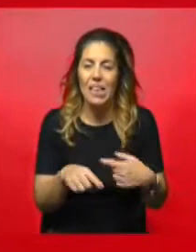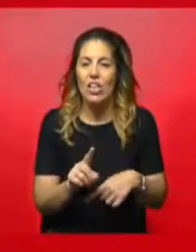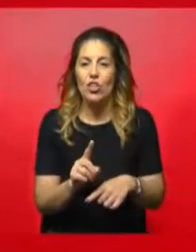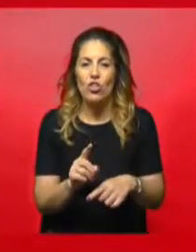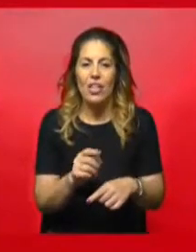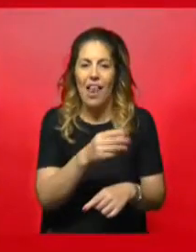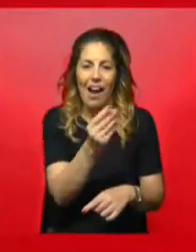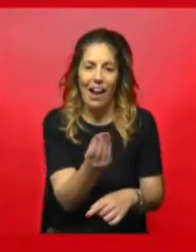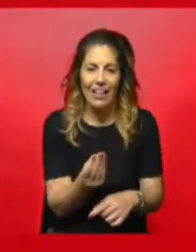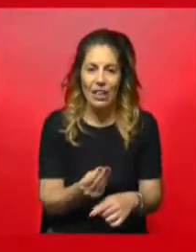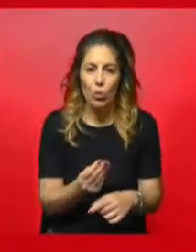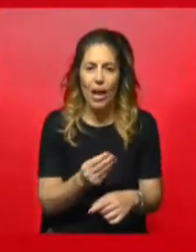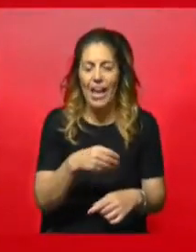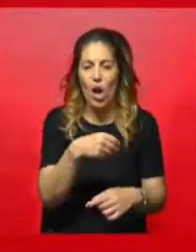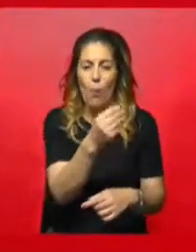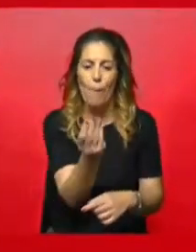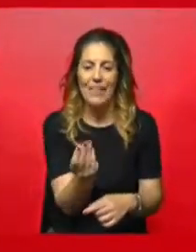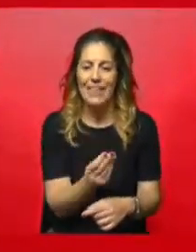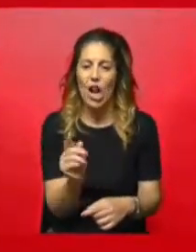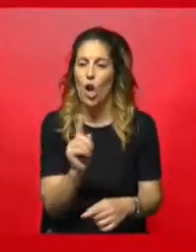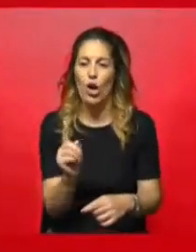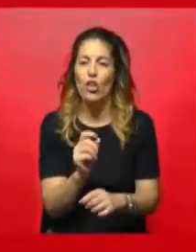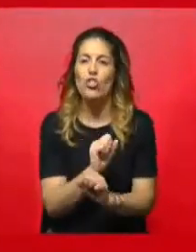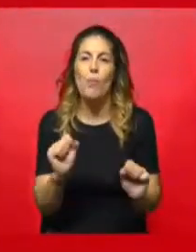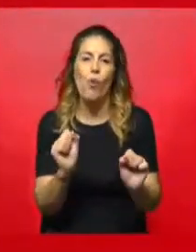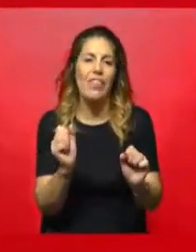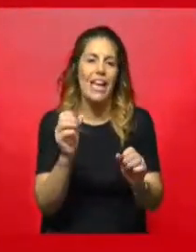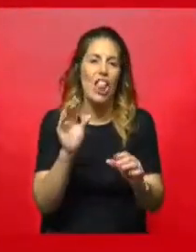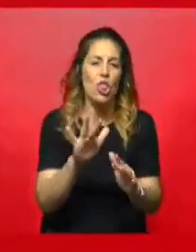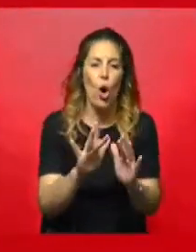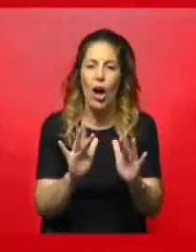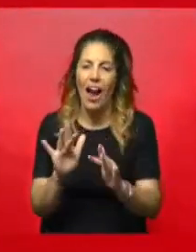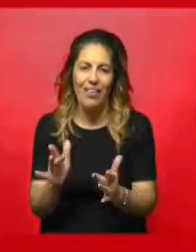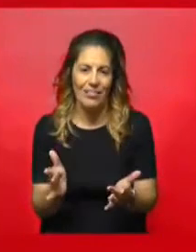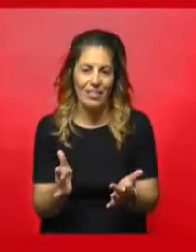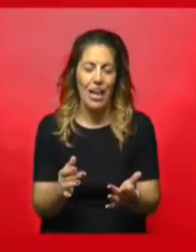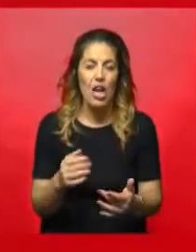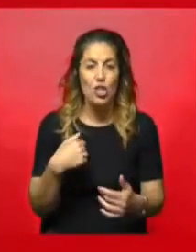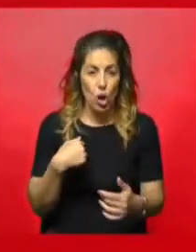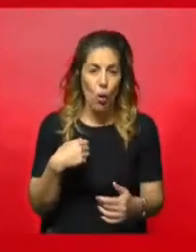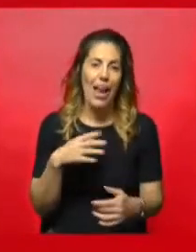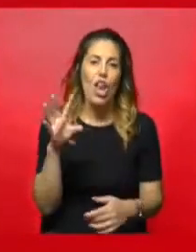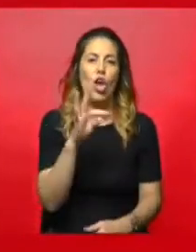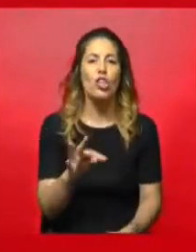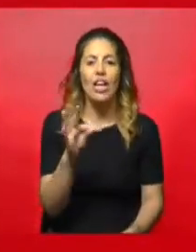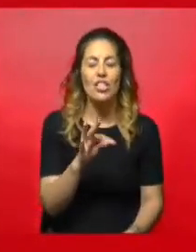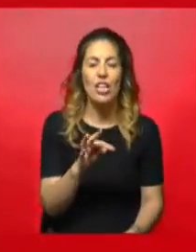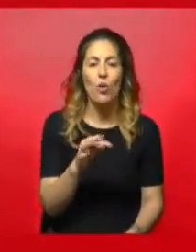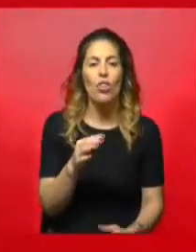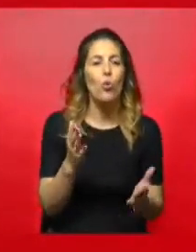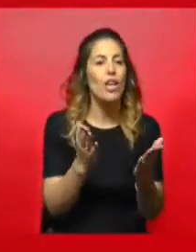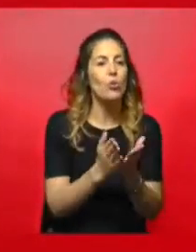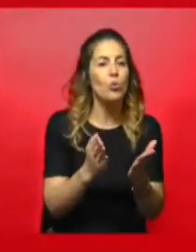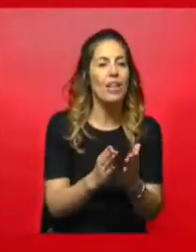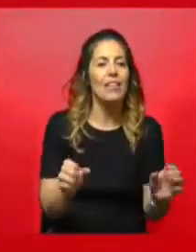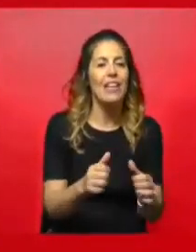intangible No a mí me pasan los talleres cuando una de un alumno este hace algo que no esperabas te